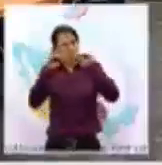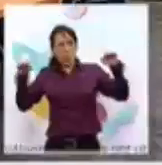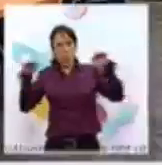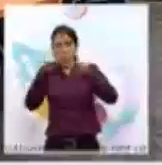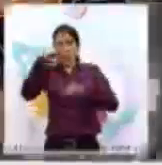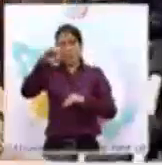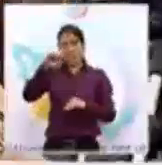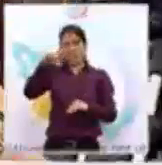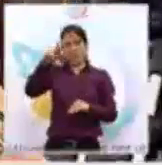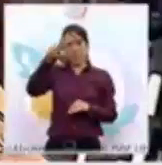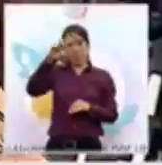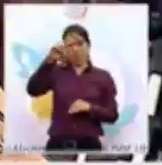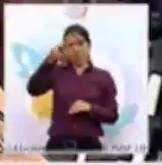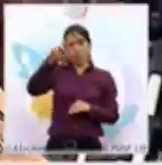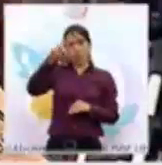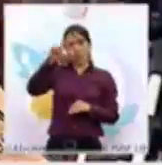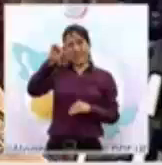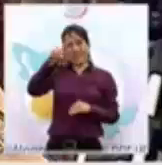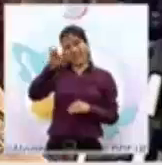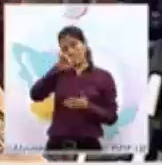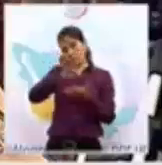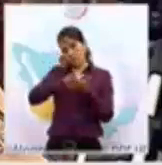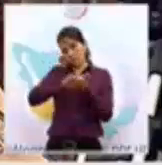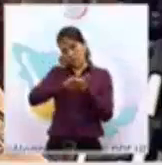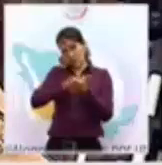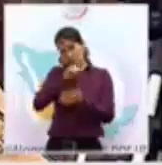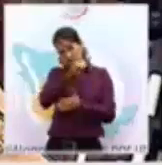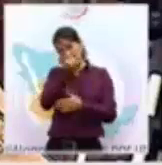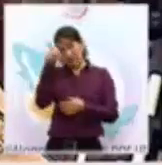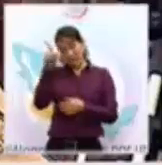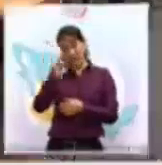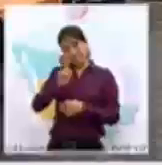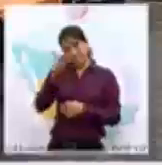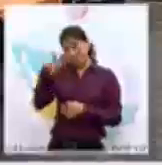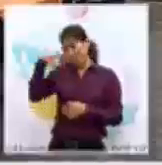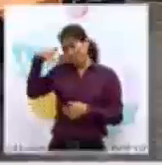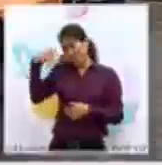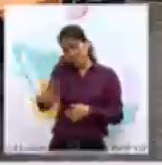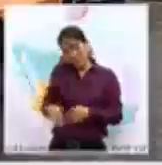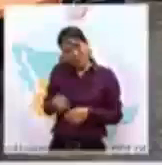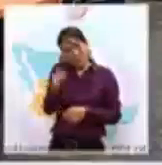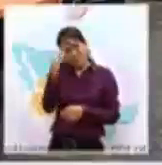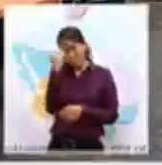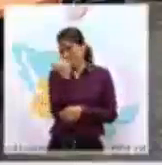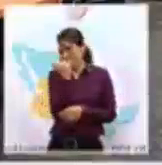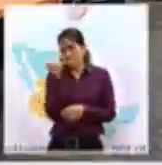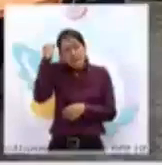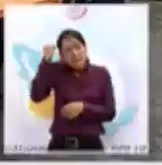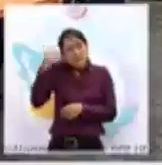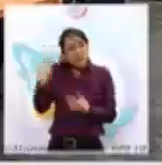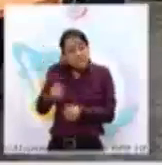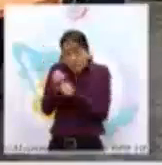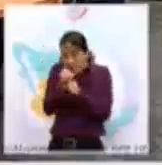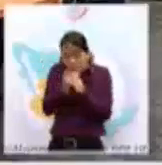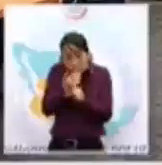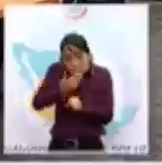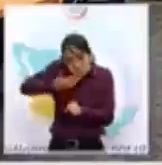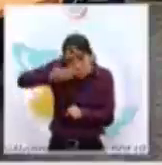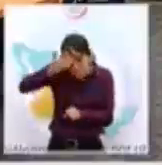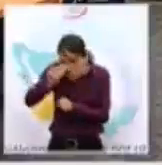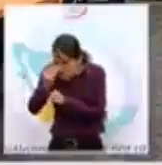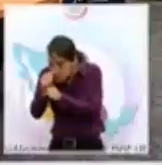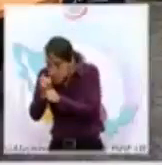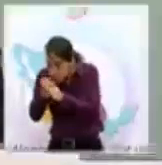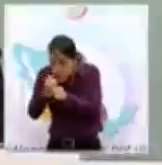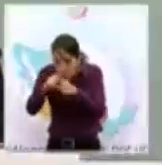museo pequeño, y que es una gran especialista sobre todo en códices prehispánicos, en particular el florentino.